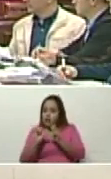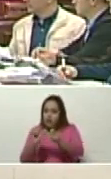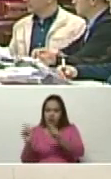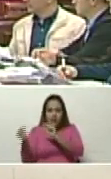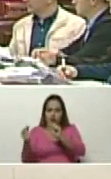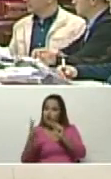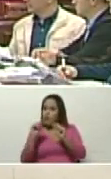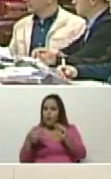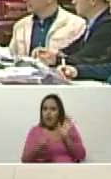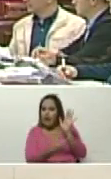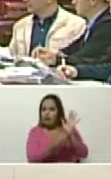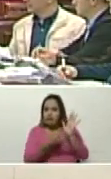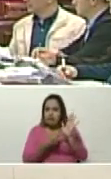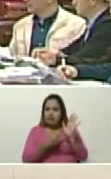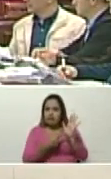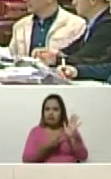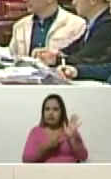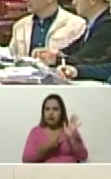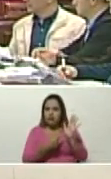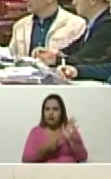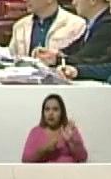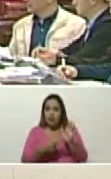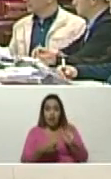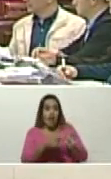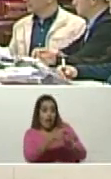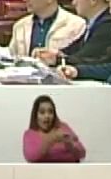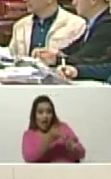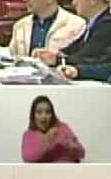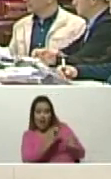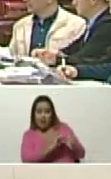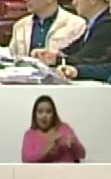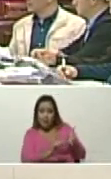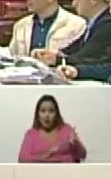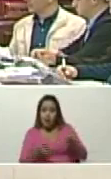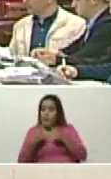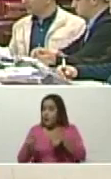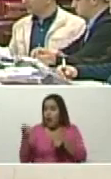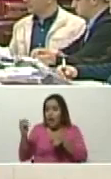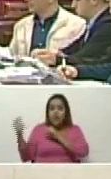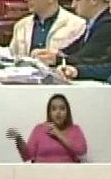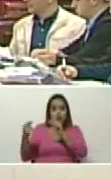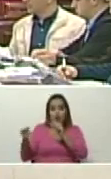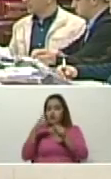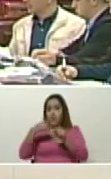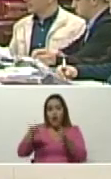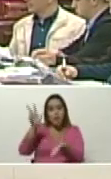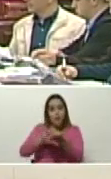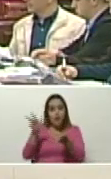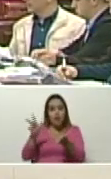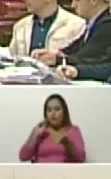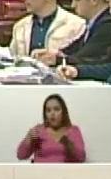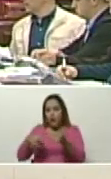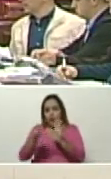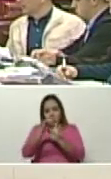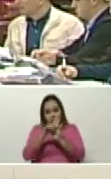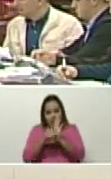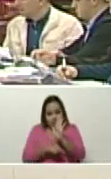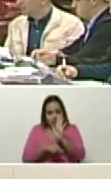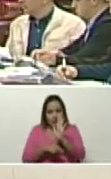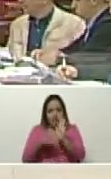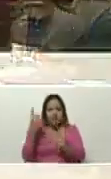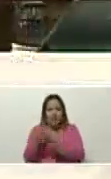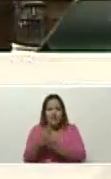aquí. Bueno, pero está en discusión, no es ley de la República todavía. No puede estar en esta lista tienen